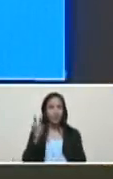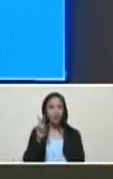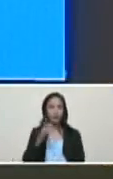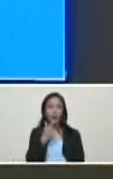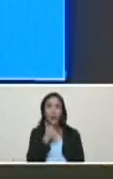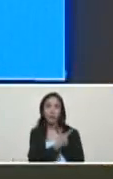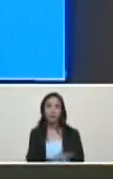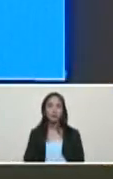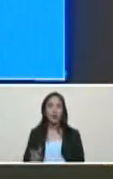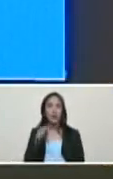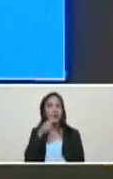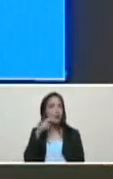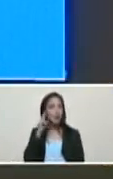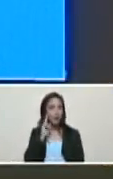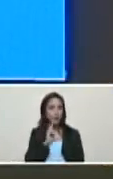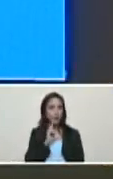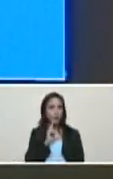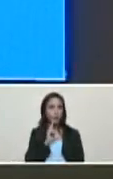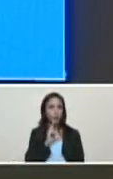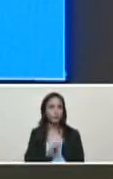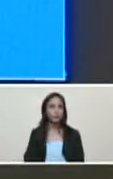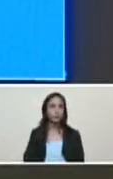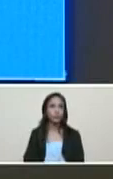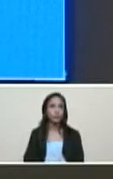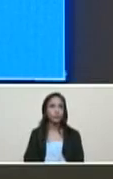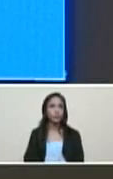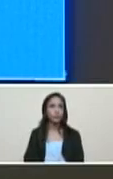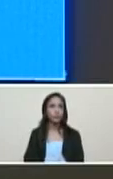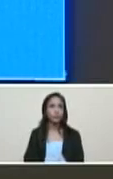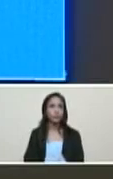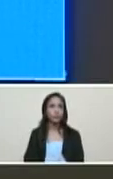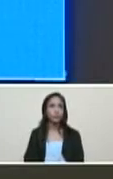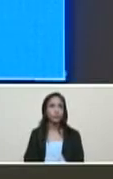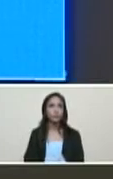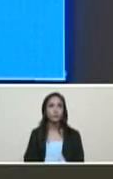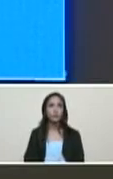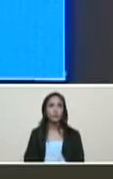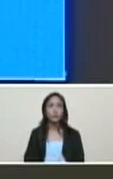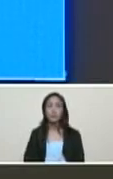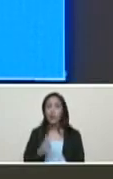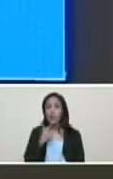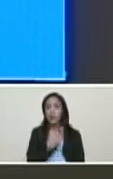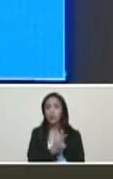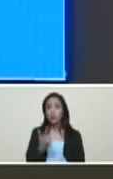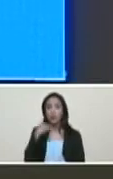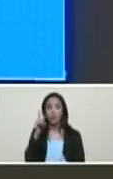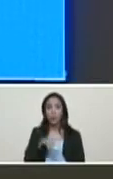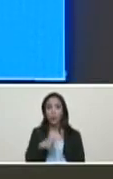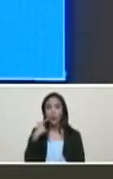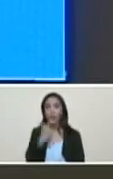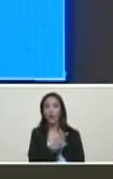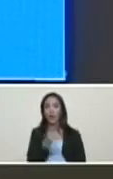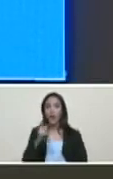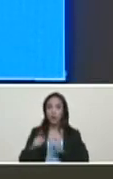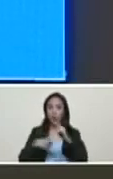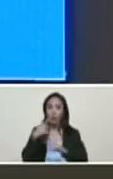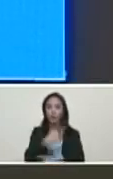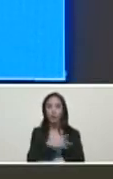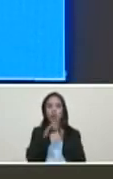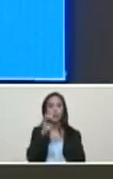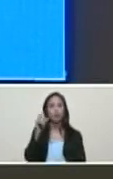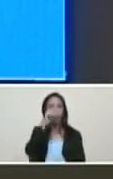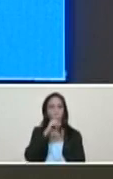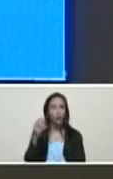Dice el Libertador en uno de sus escritos a Irving, y lo reproduce expresamente en el decreto de hace 200